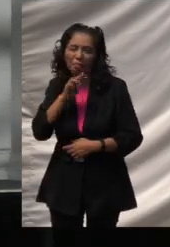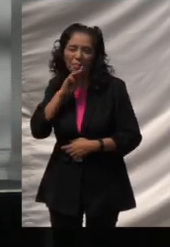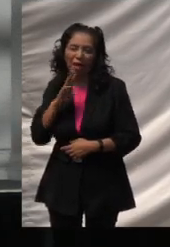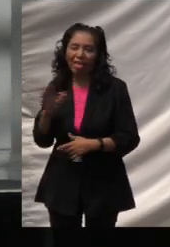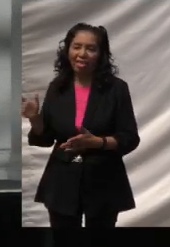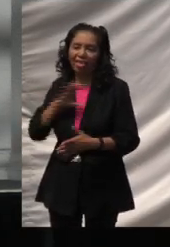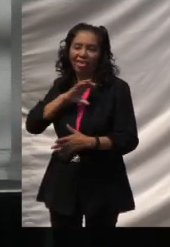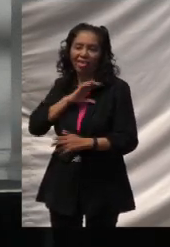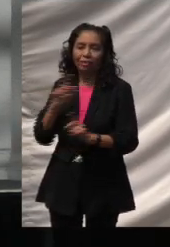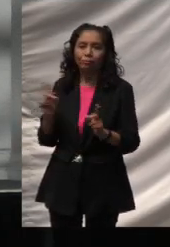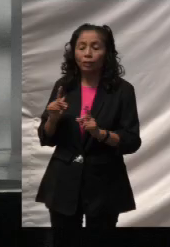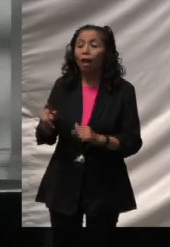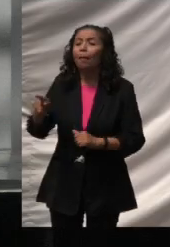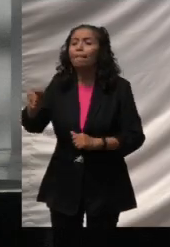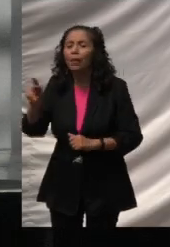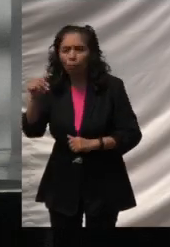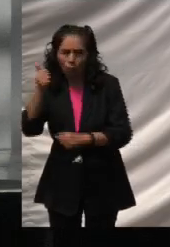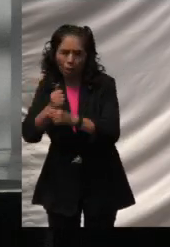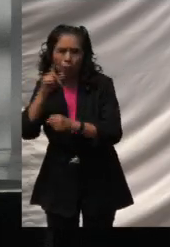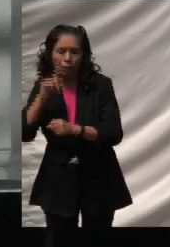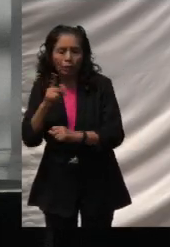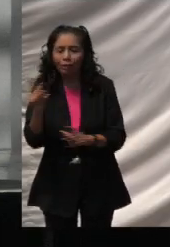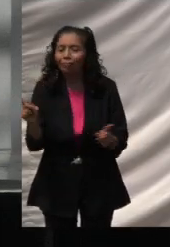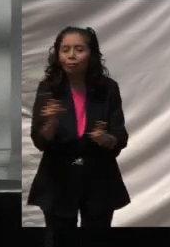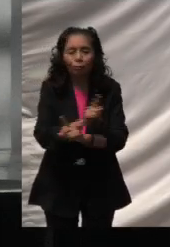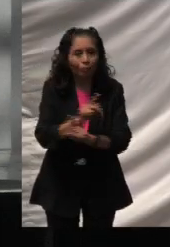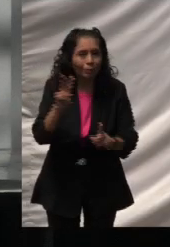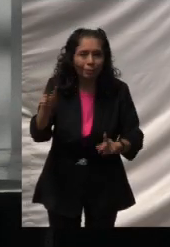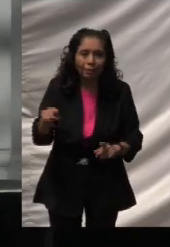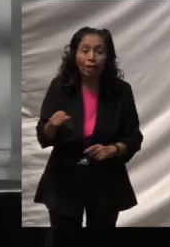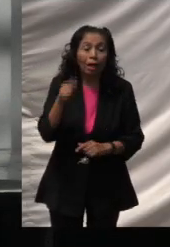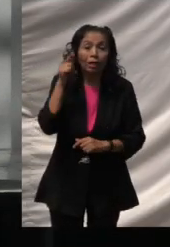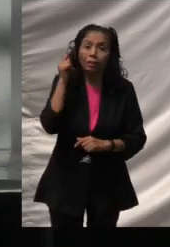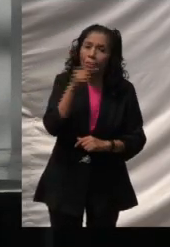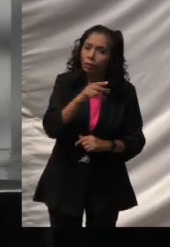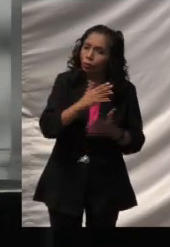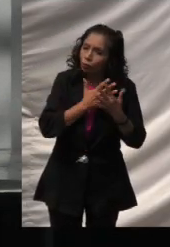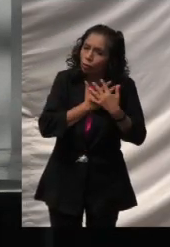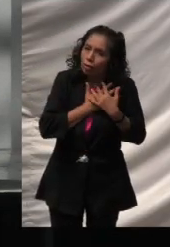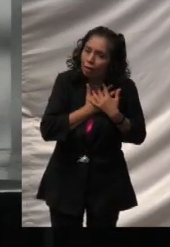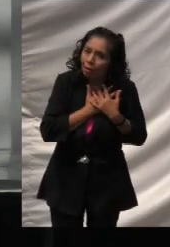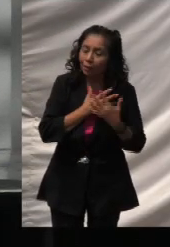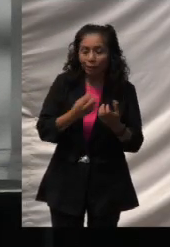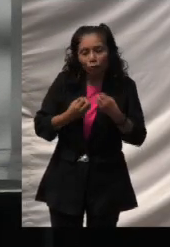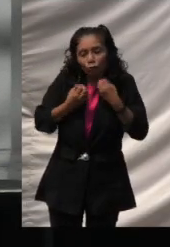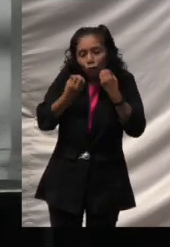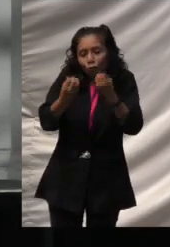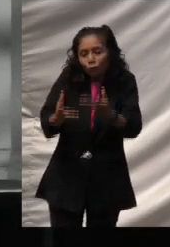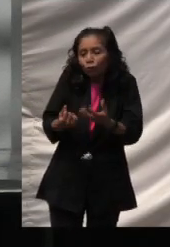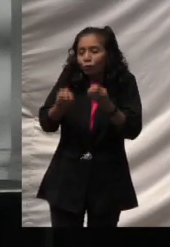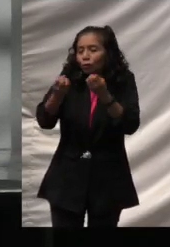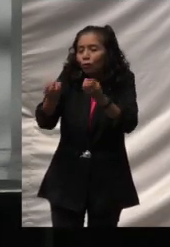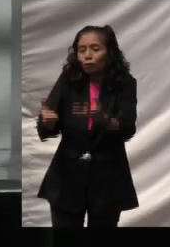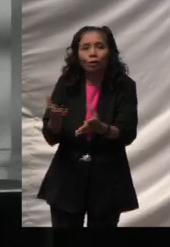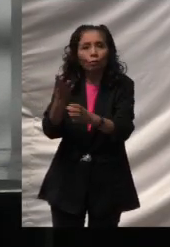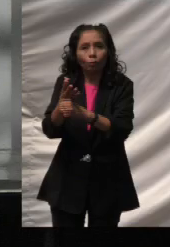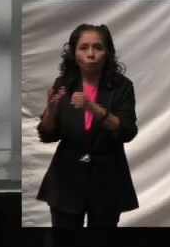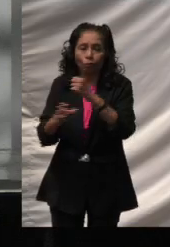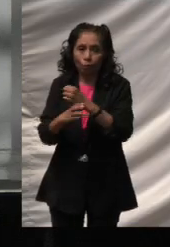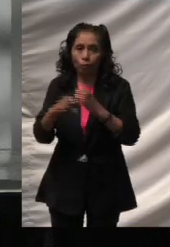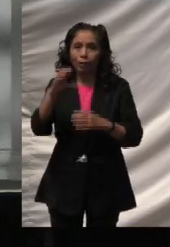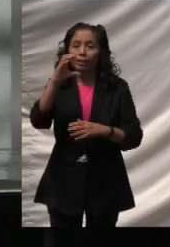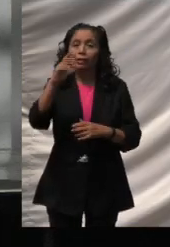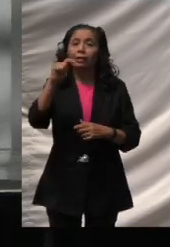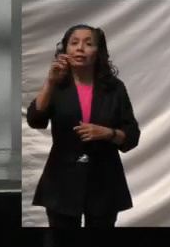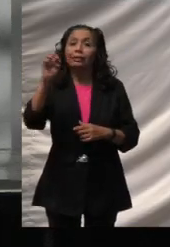no era así, sino que era todo lo contrario, que era para que ella tuviera todo lo que una niña de su edad requería. Teresita, con